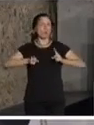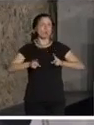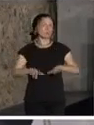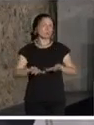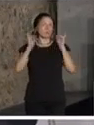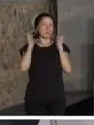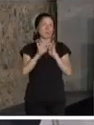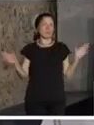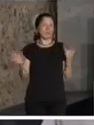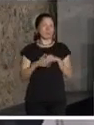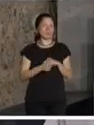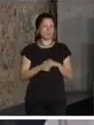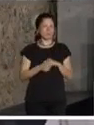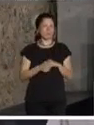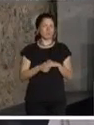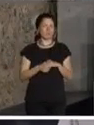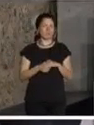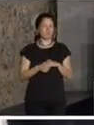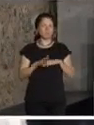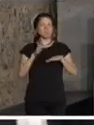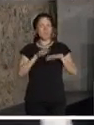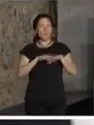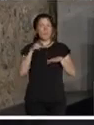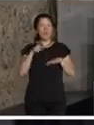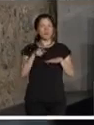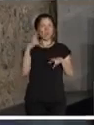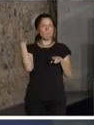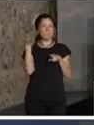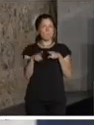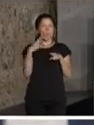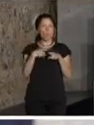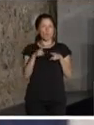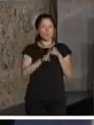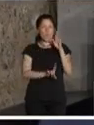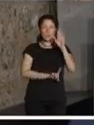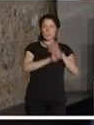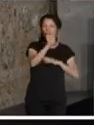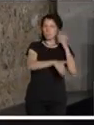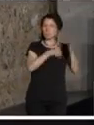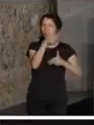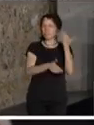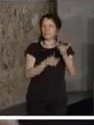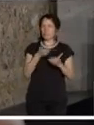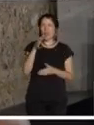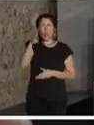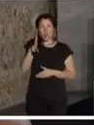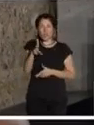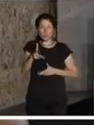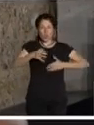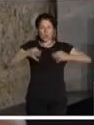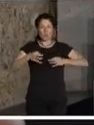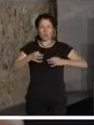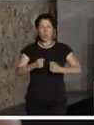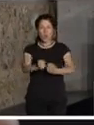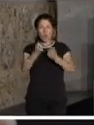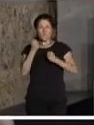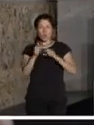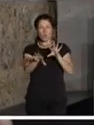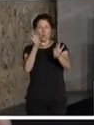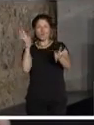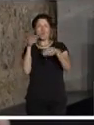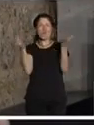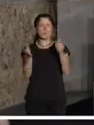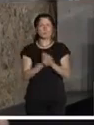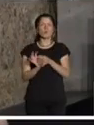a un sin gobernar y para que se hagan políticas progresistas y que garanticen derechos la fuerza decisiva